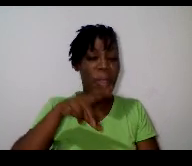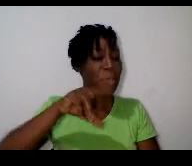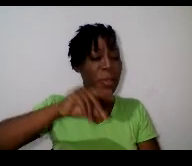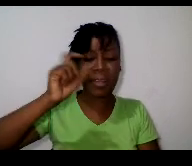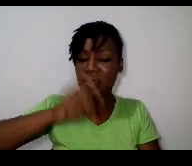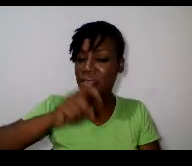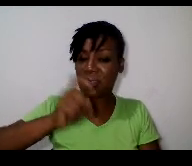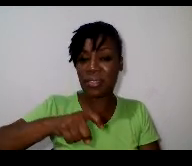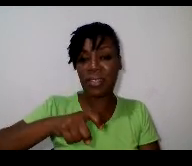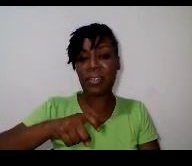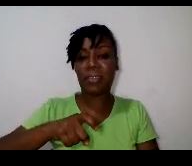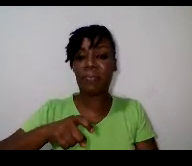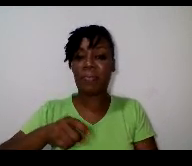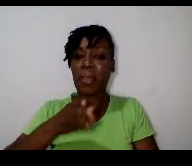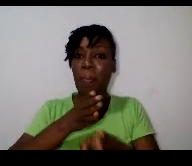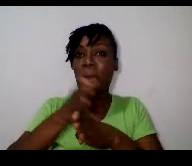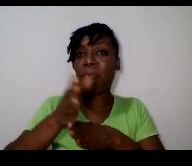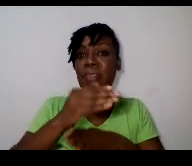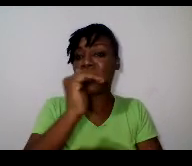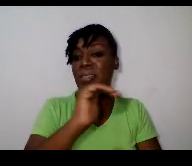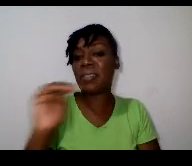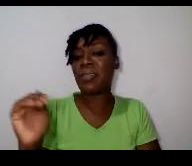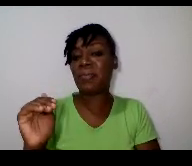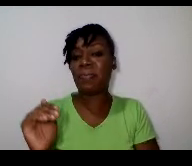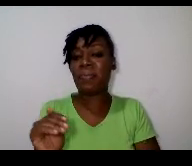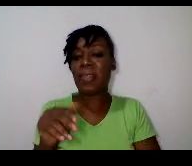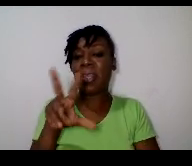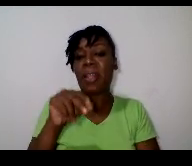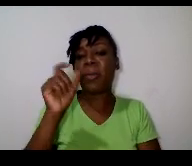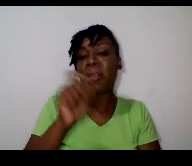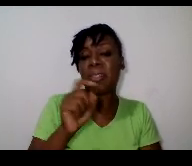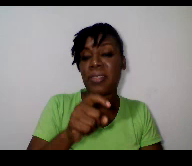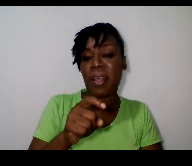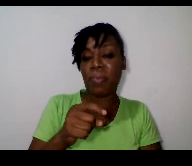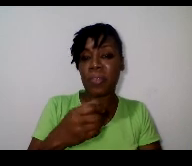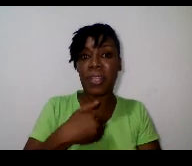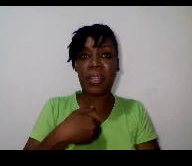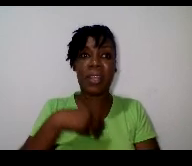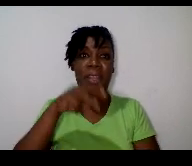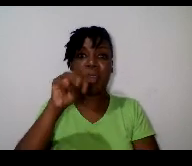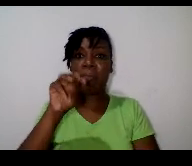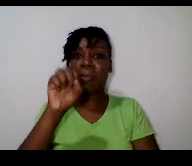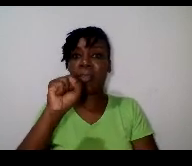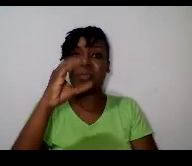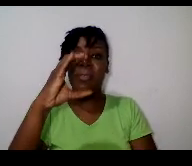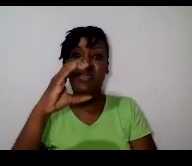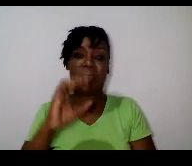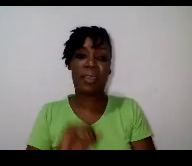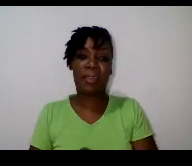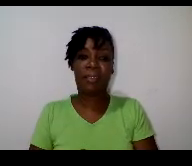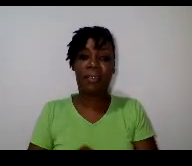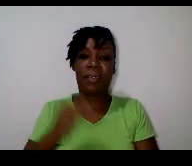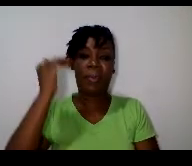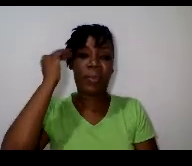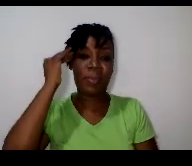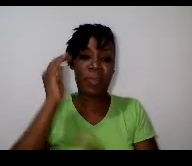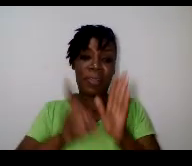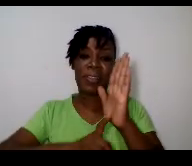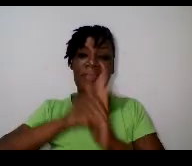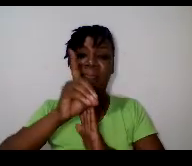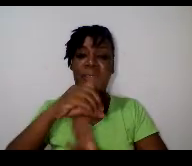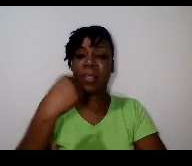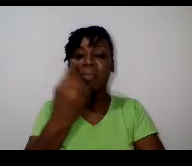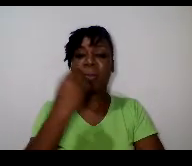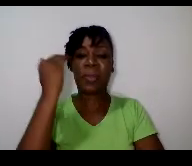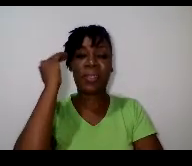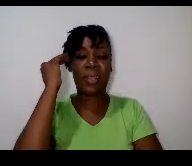ser profesionales en niños, no necesitamos tener maestrías en conocimiento del desarrollo. Lo único que necesitamos es